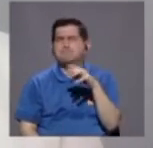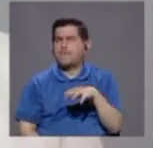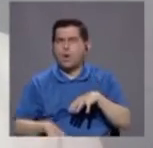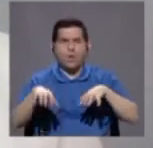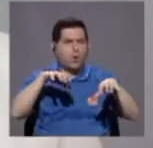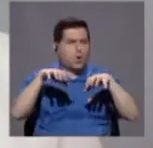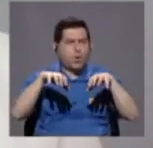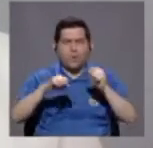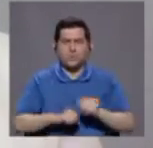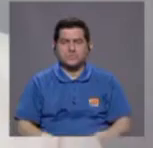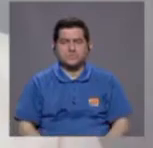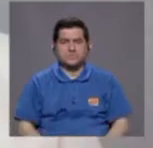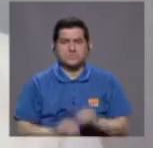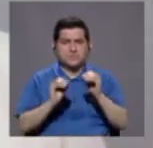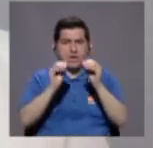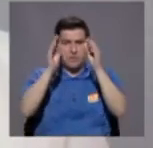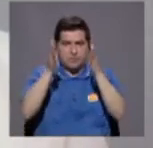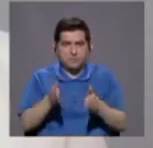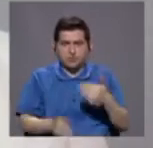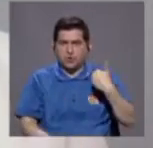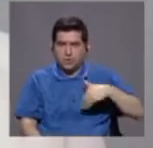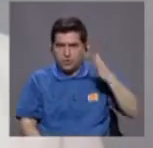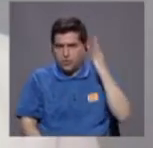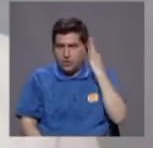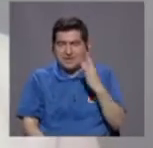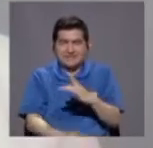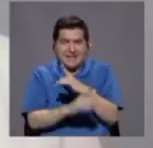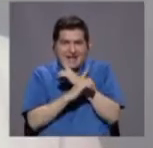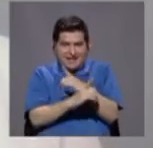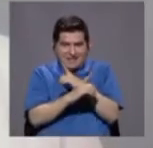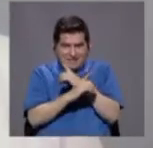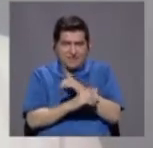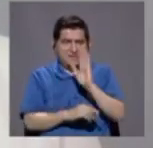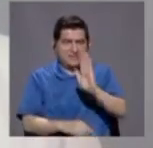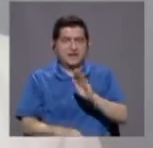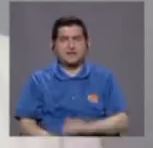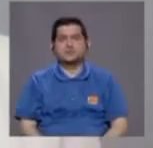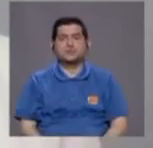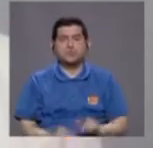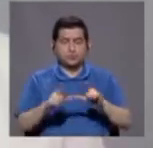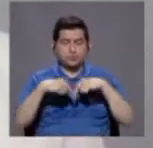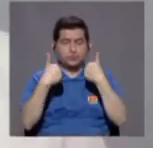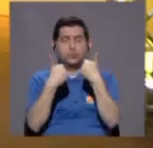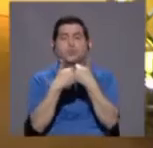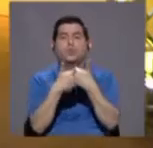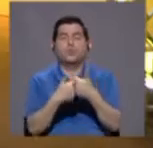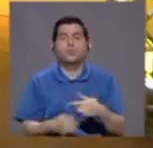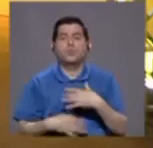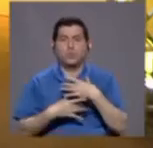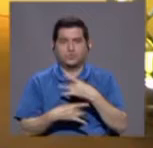movimientos de maestras y maestros en defensa de sus intereses gremiales.